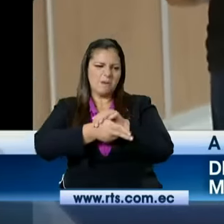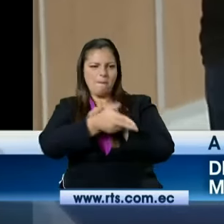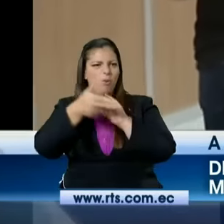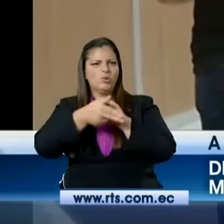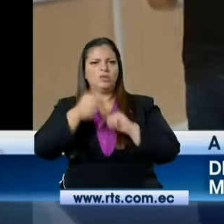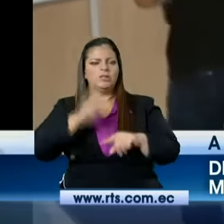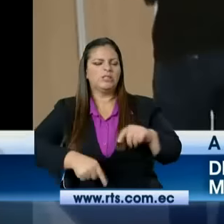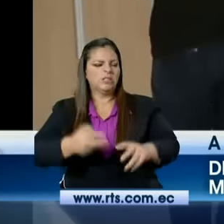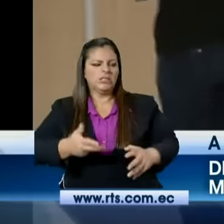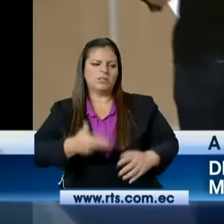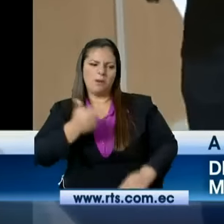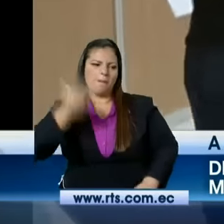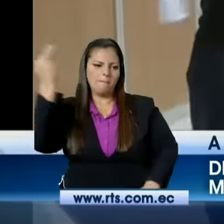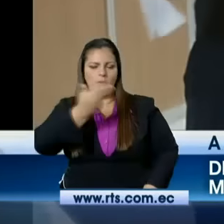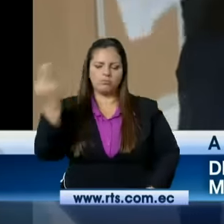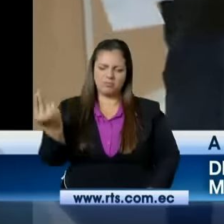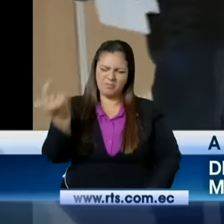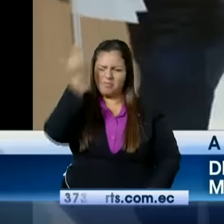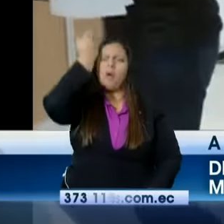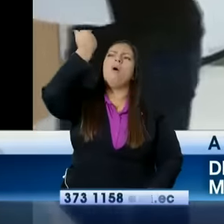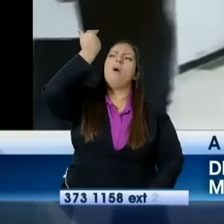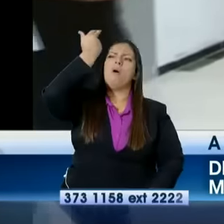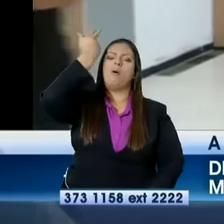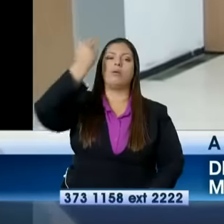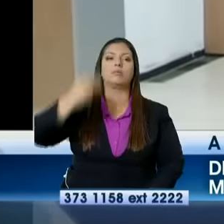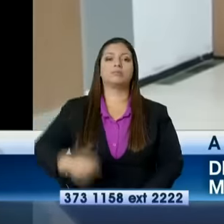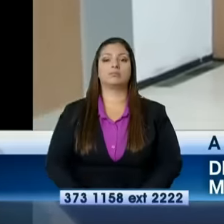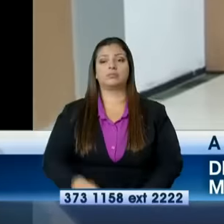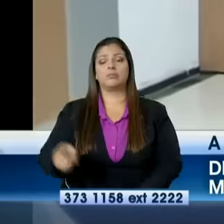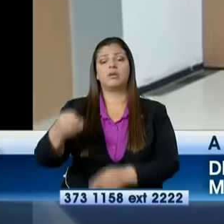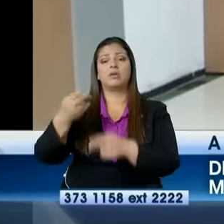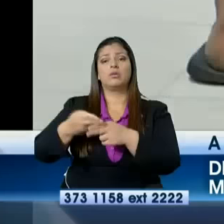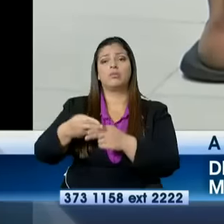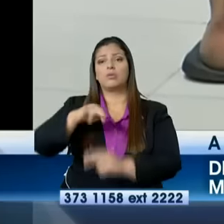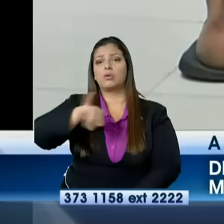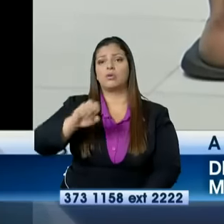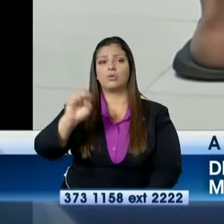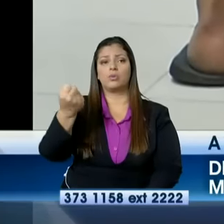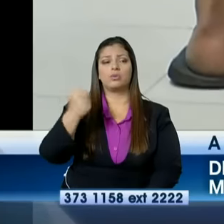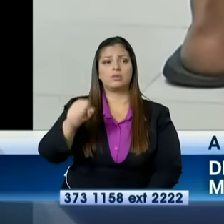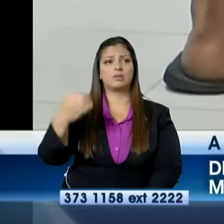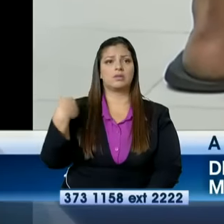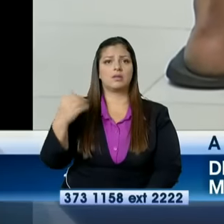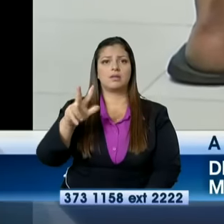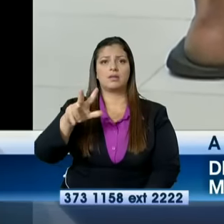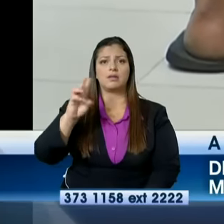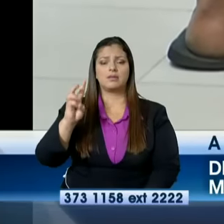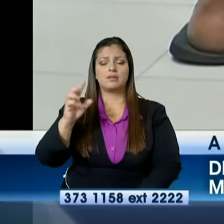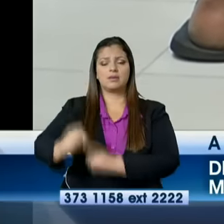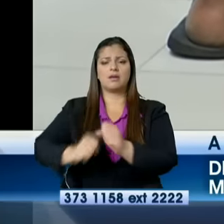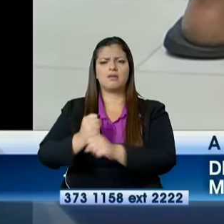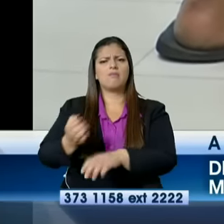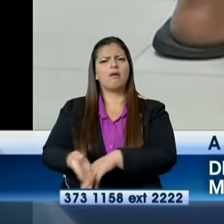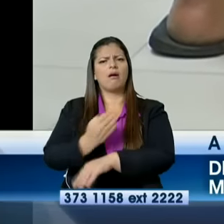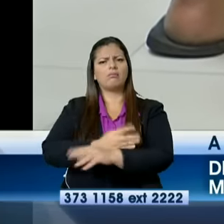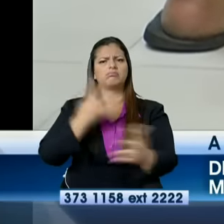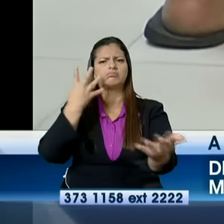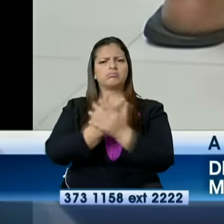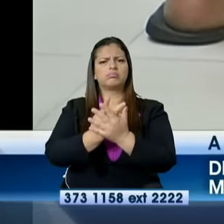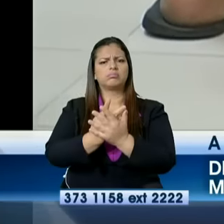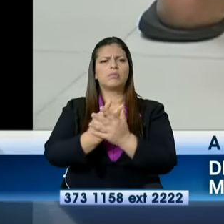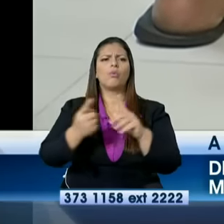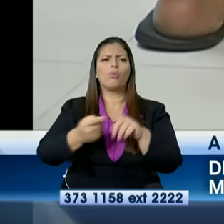El sospechoso fue identificado como José M., de 36 años, quien registra 2 detenciones anteriores